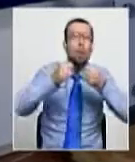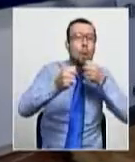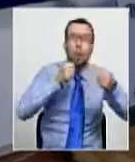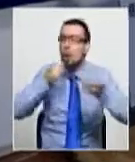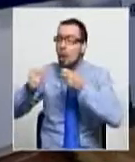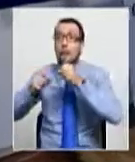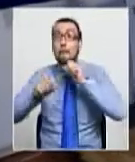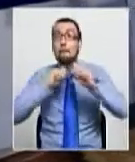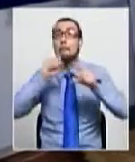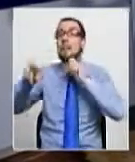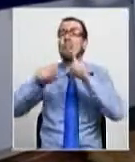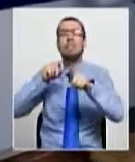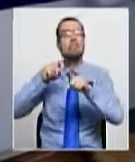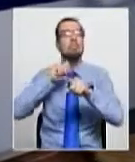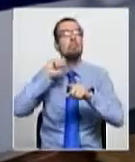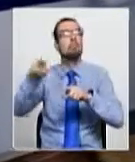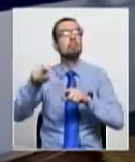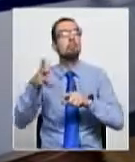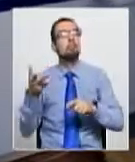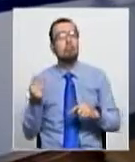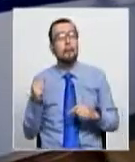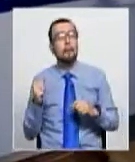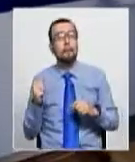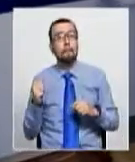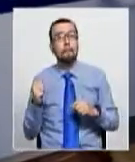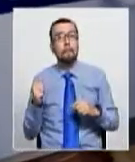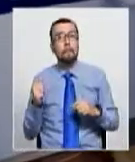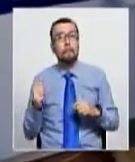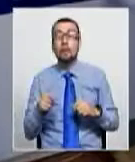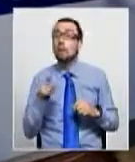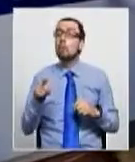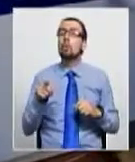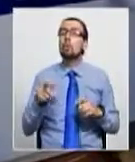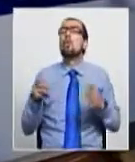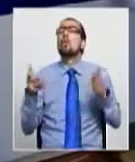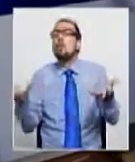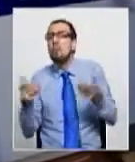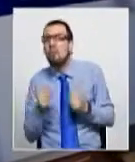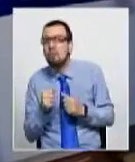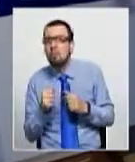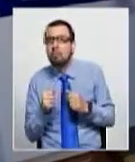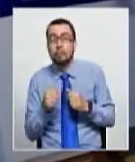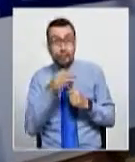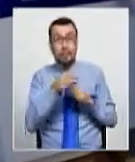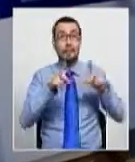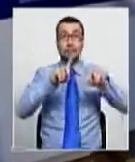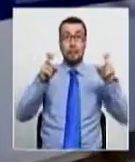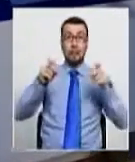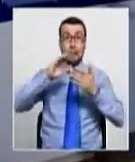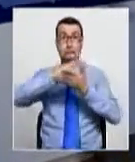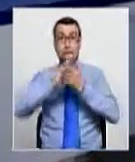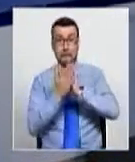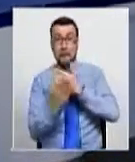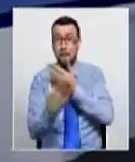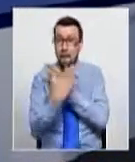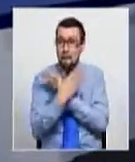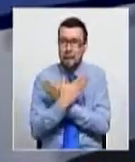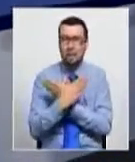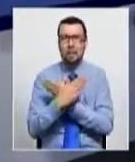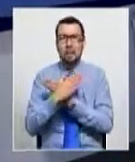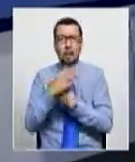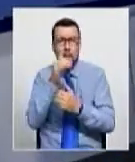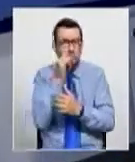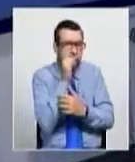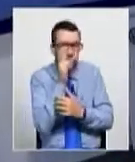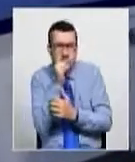y les preguntamos cómo debería cubrirse como debería tratarse el tema de la paz y el tema de los diálogos